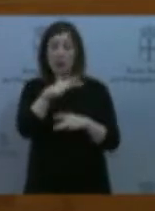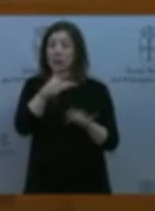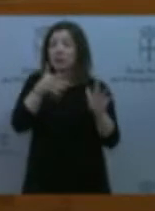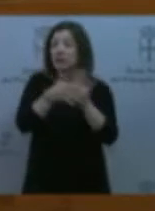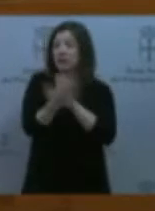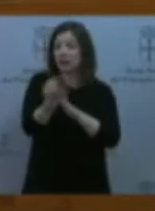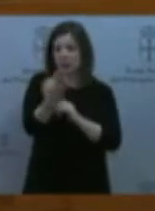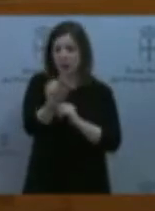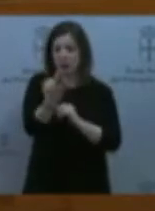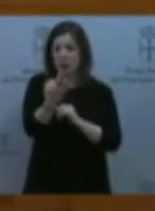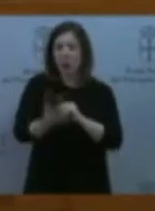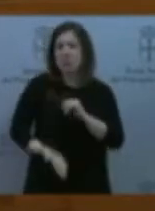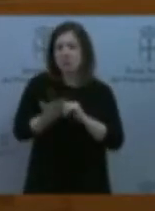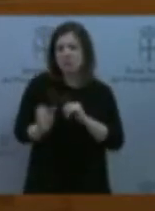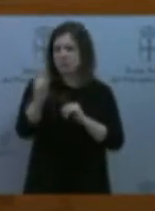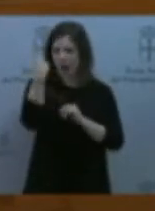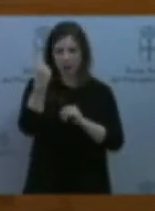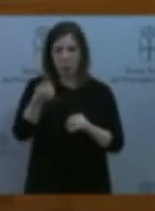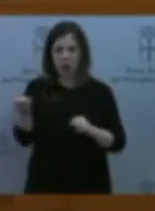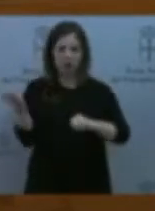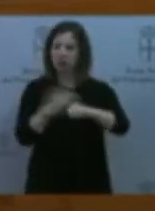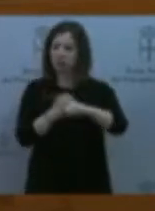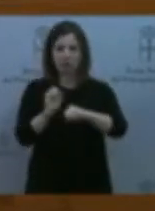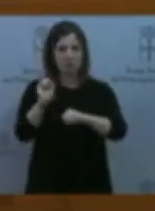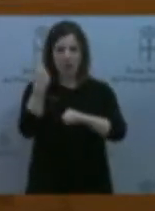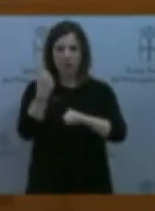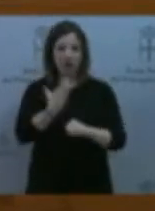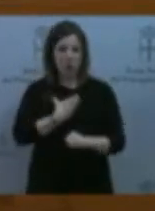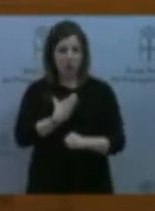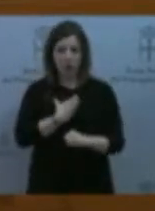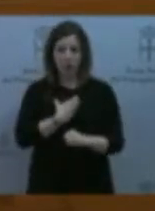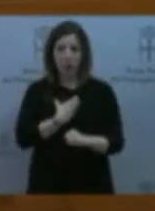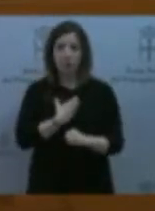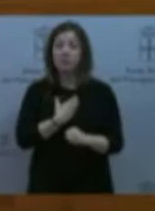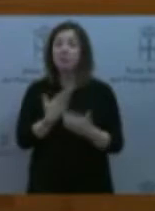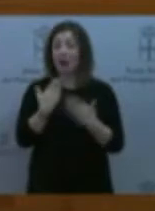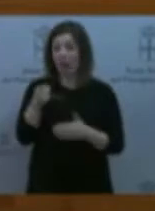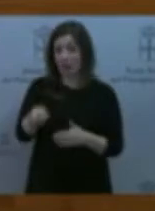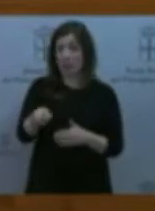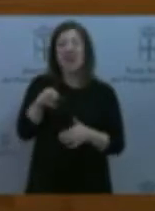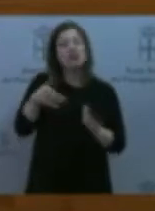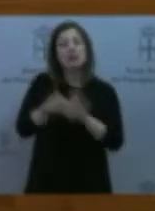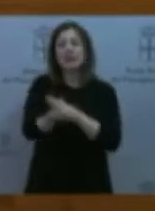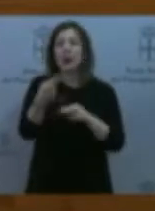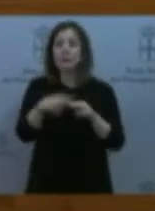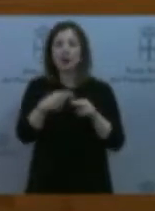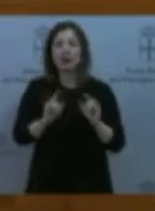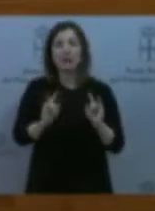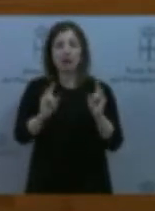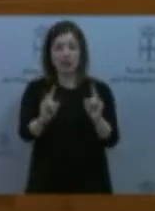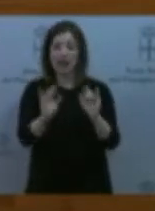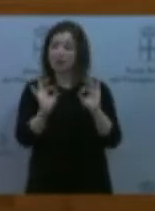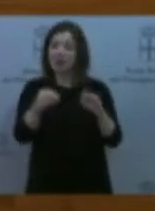ingresos de este ayuntamiento. Esto es política forestal. Esto es gestión forestal. Y